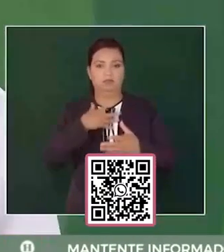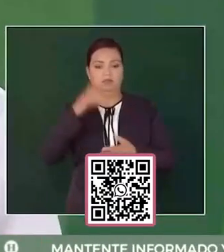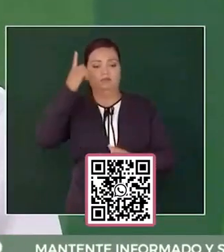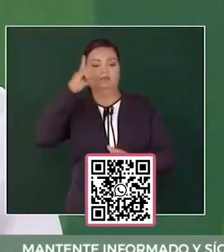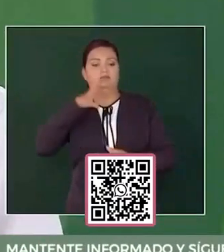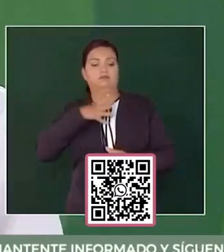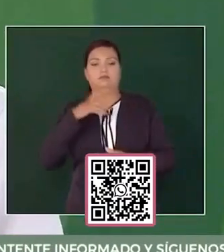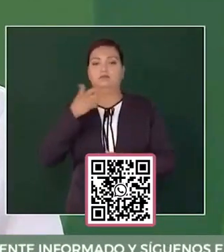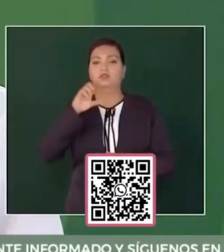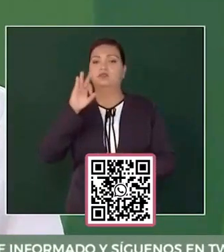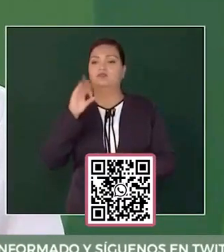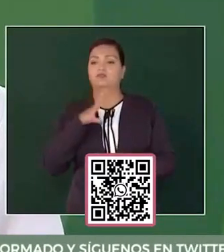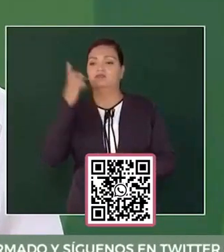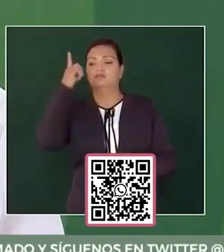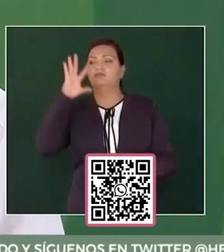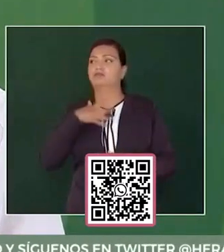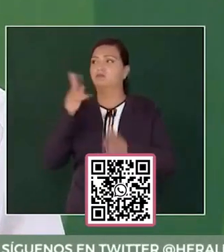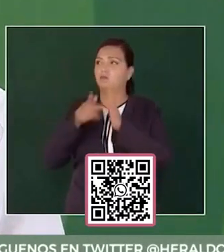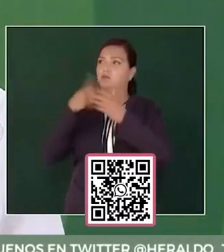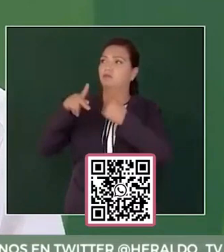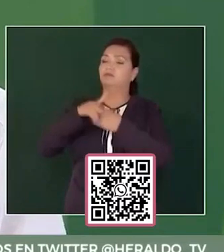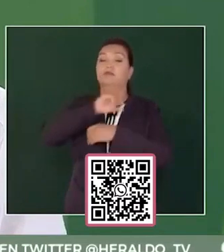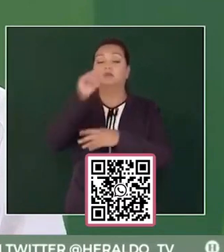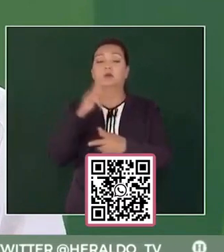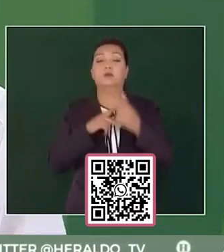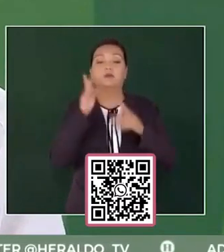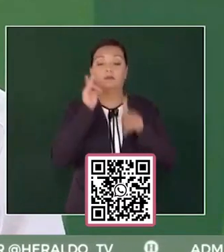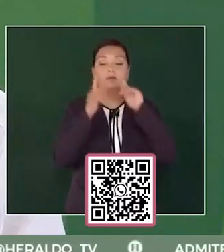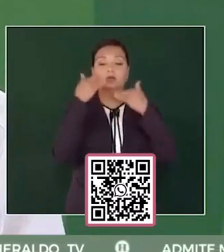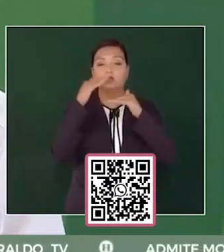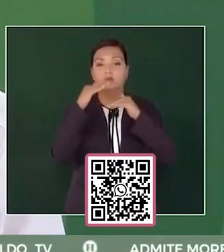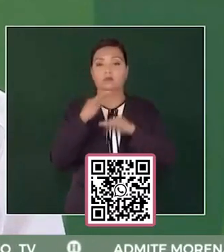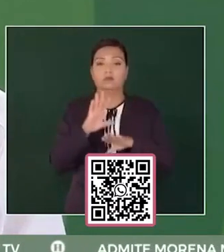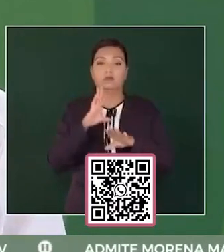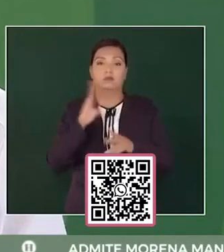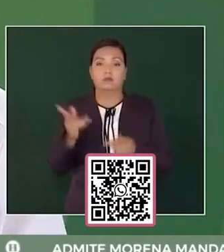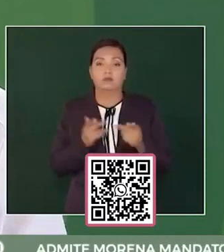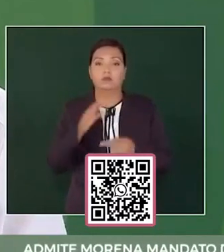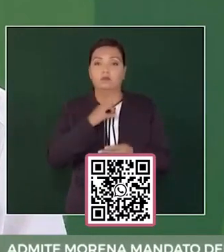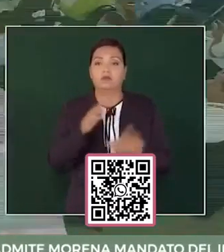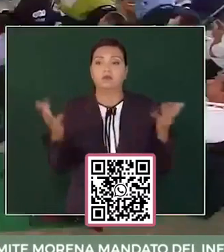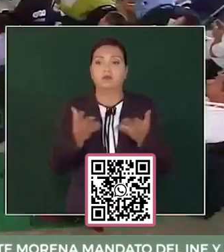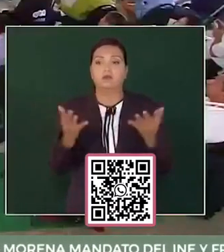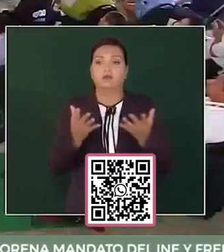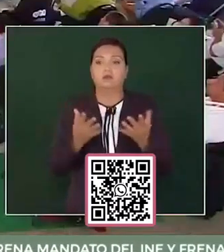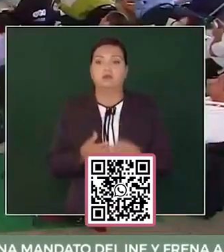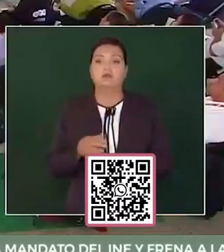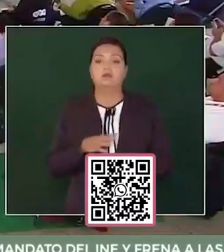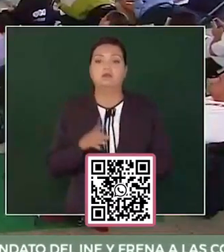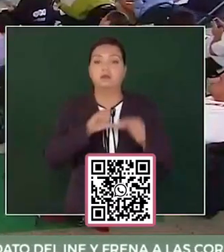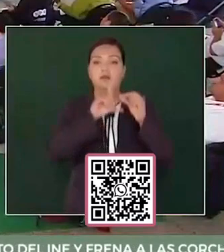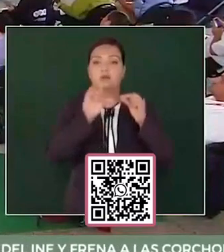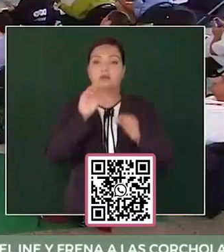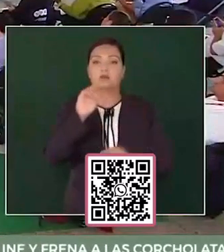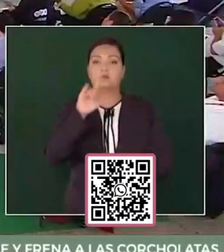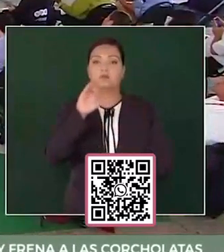gente conozca lo que está haciendo, lo que está gastando, por qué una cosa por otra. Mira, lo del avión, sí sería